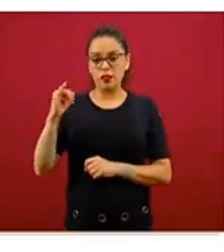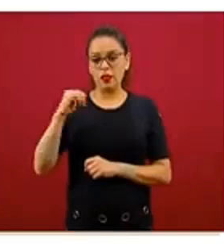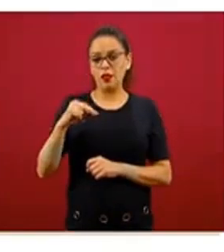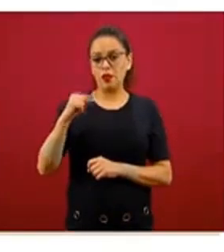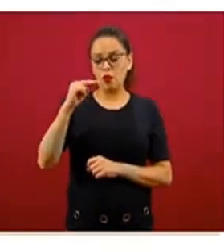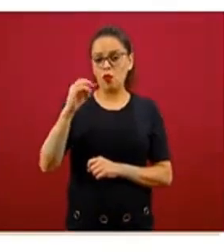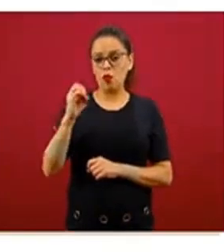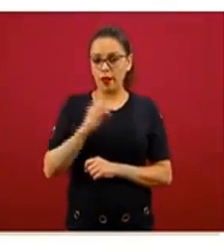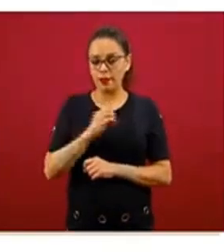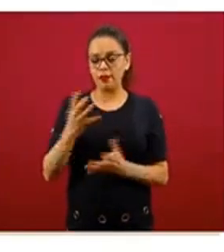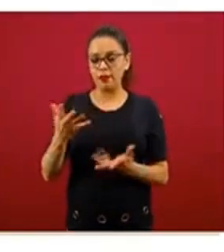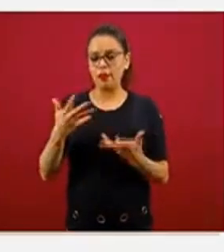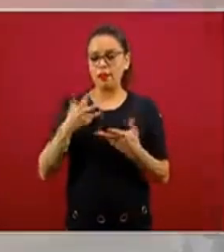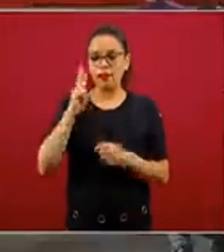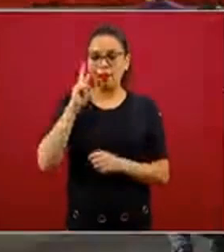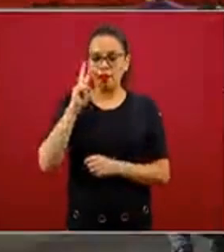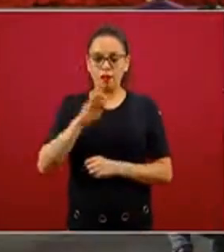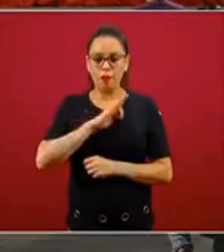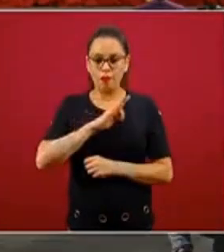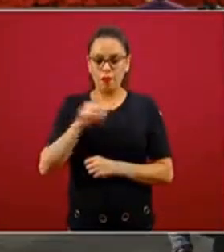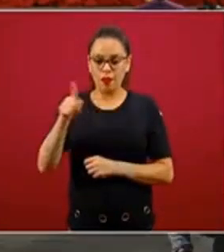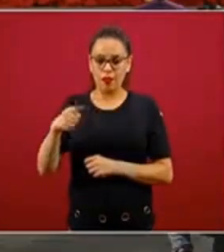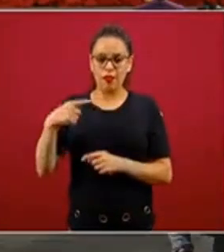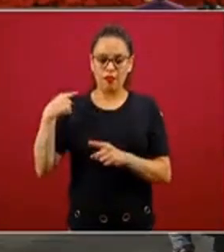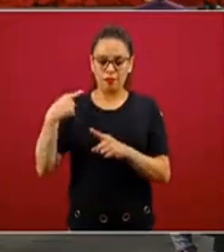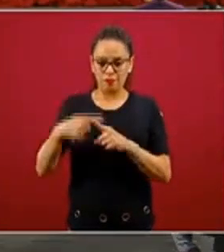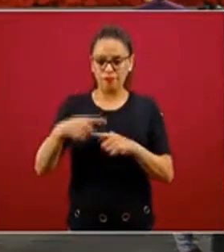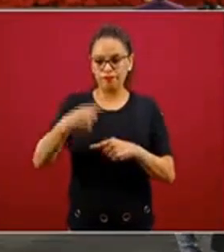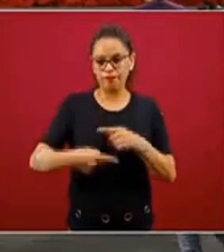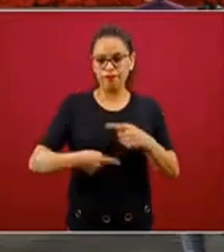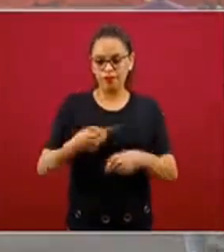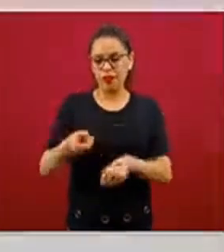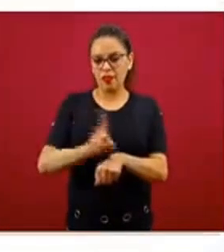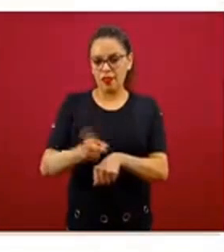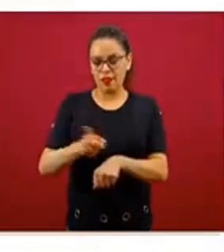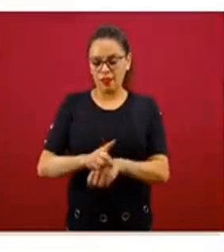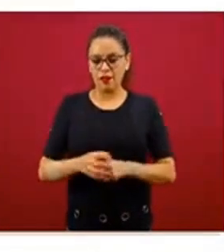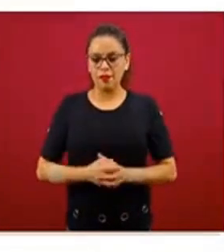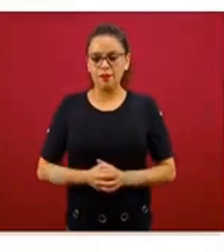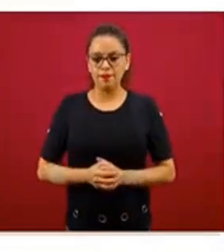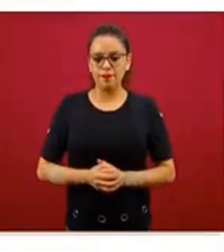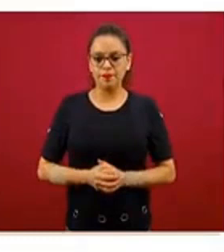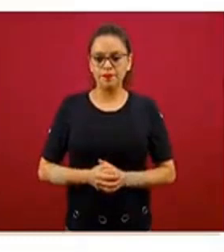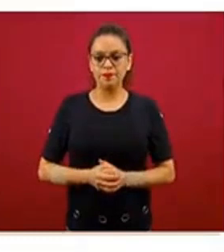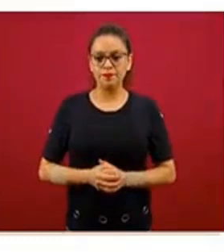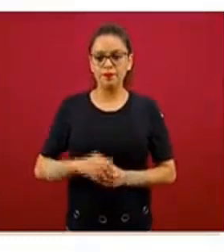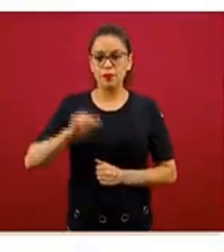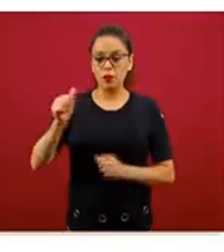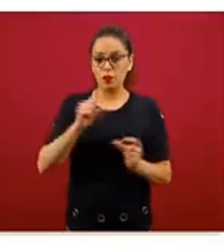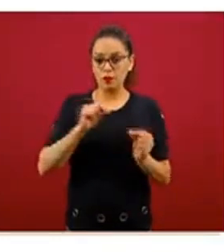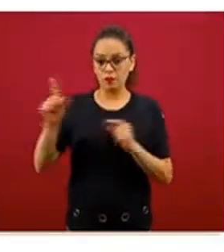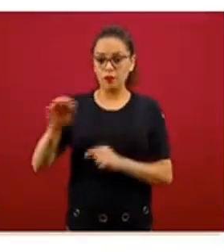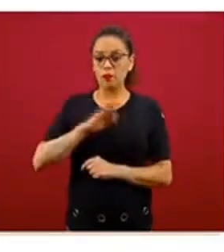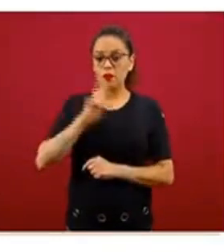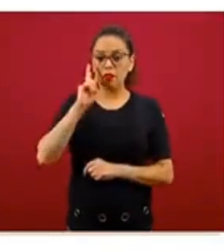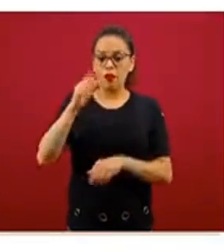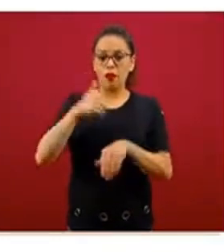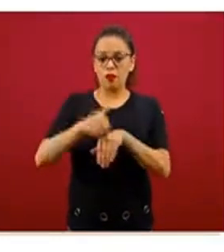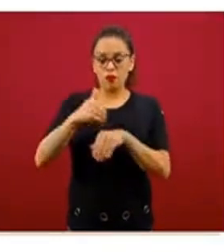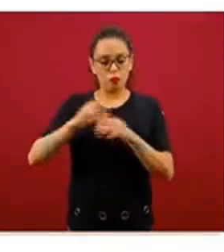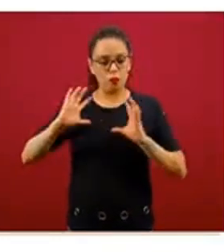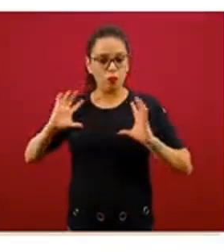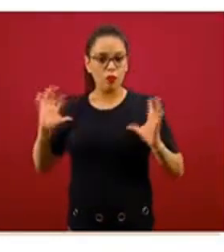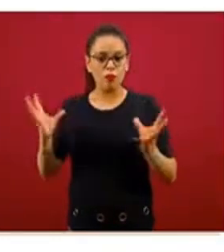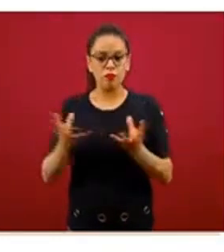en los últimos días. La siguiente diapositiva es solamente la distribución de esta misma carga en orden ascendente para que puedan ustedes tener los números